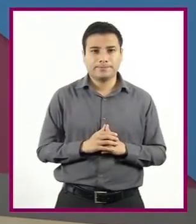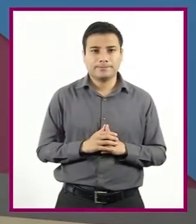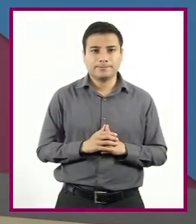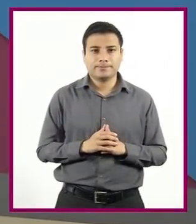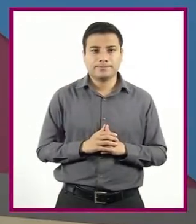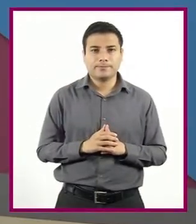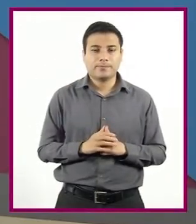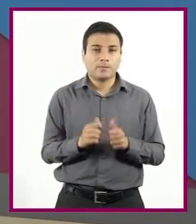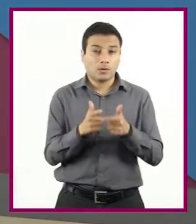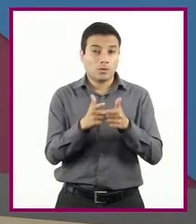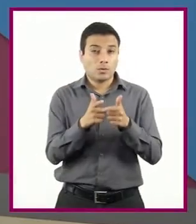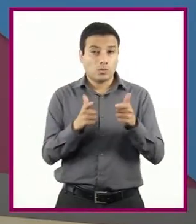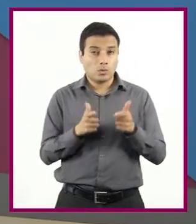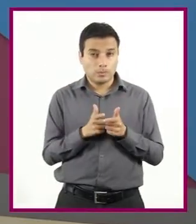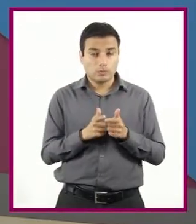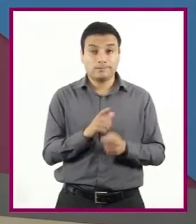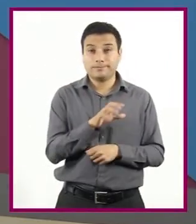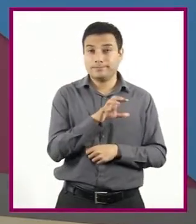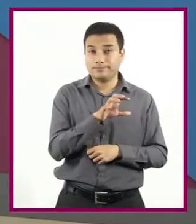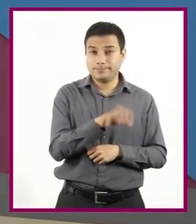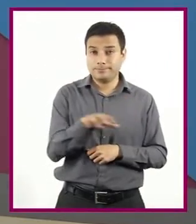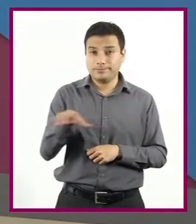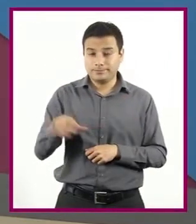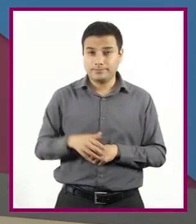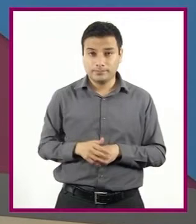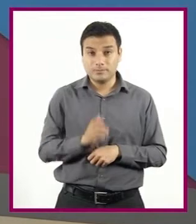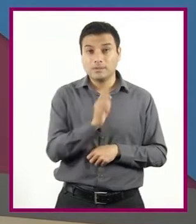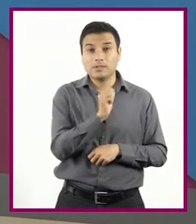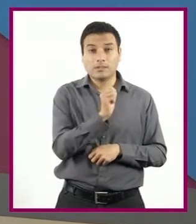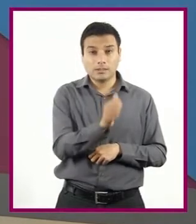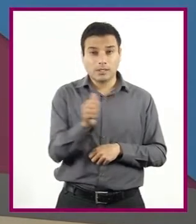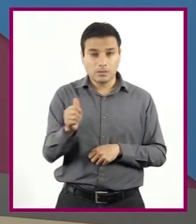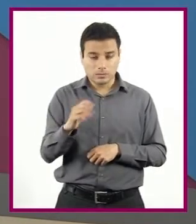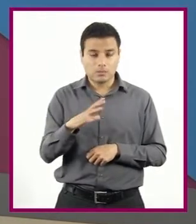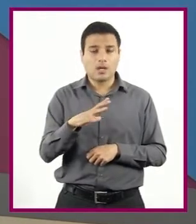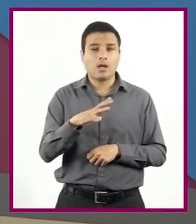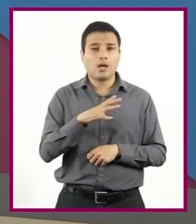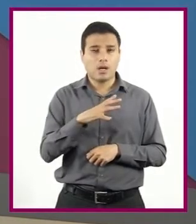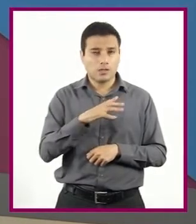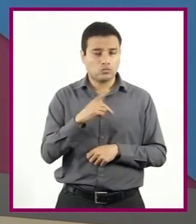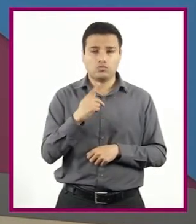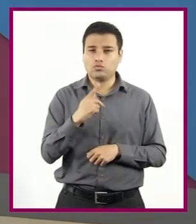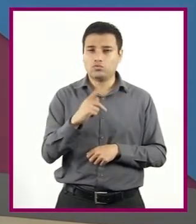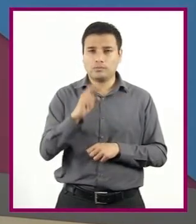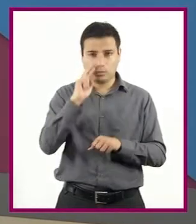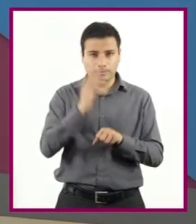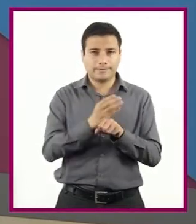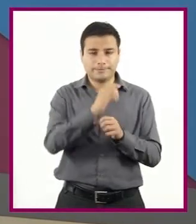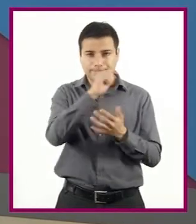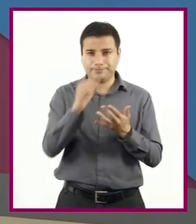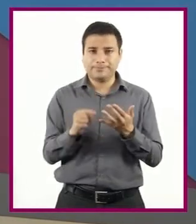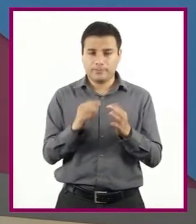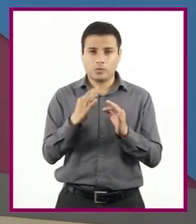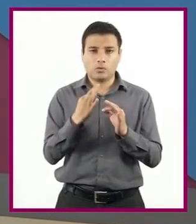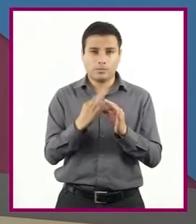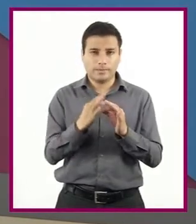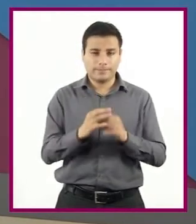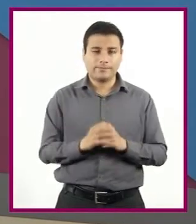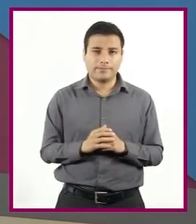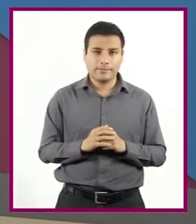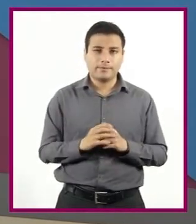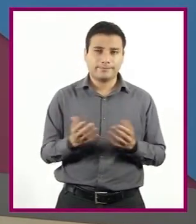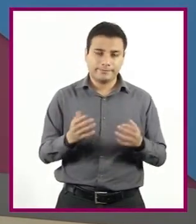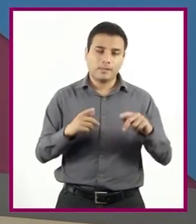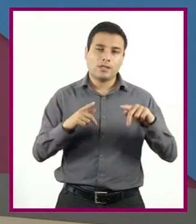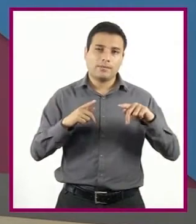de los estratos de la sociedad mexica debía cumplir cabalmente con sus obligaciones. Los masehuales debían pagar